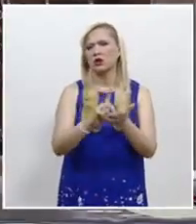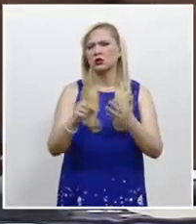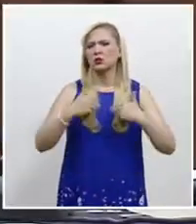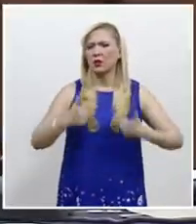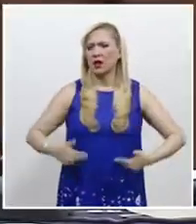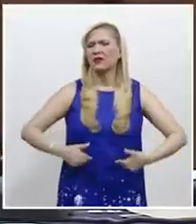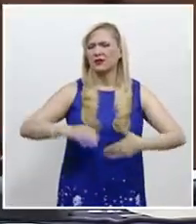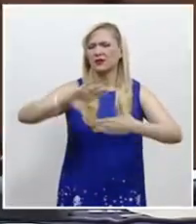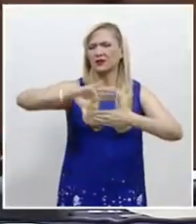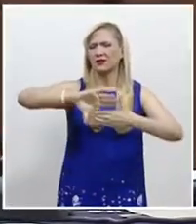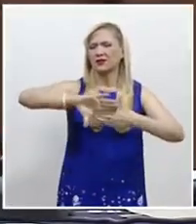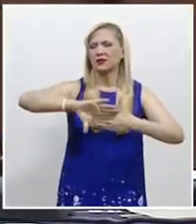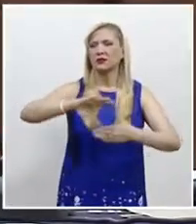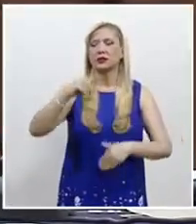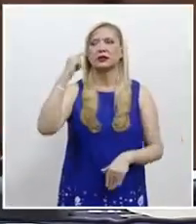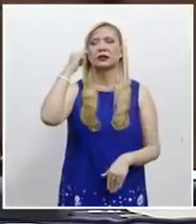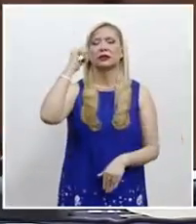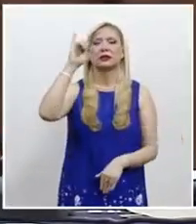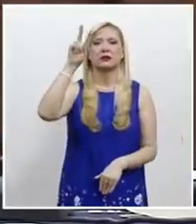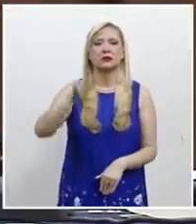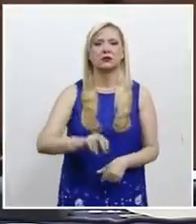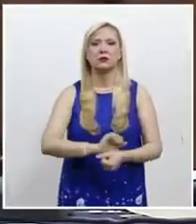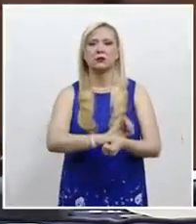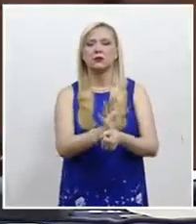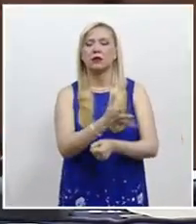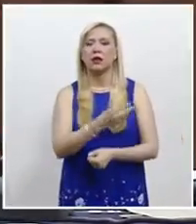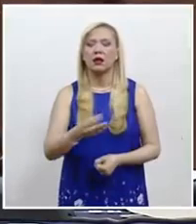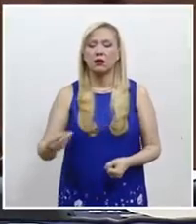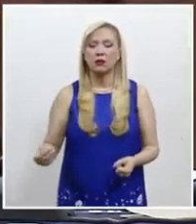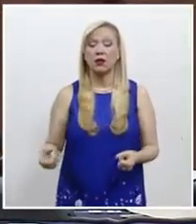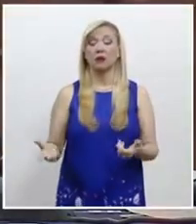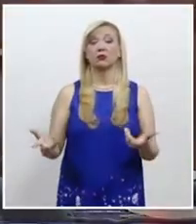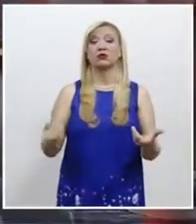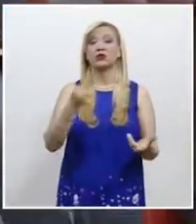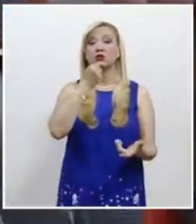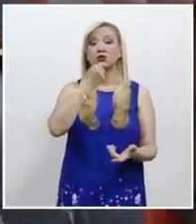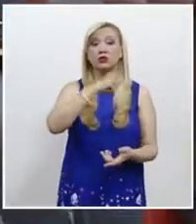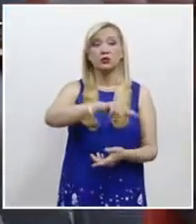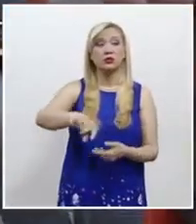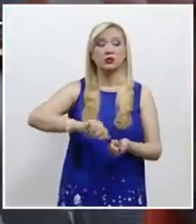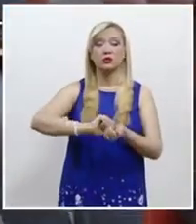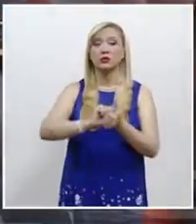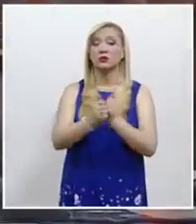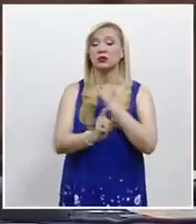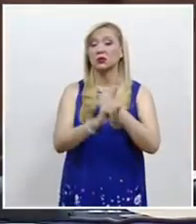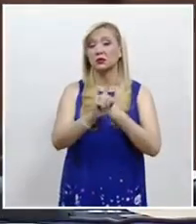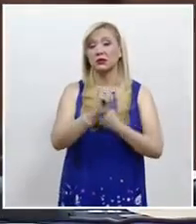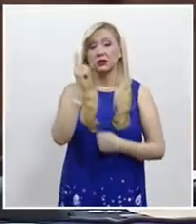México, reiteraron el impacto de la pandemia, principalmente en la salud mental de las infancias.